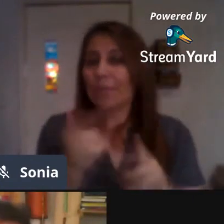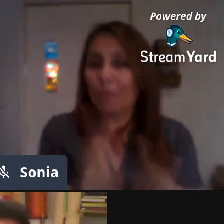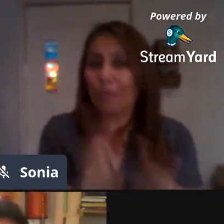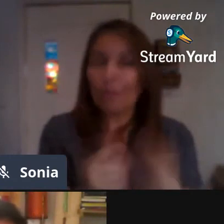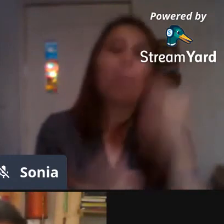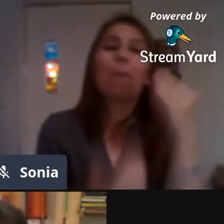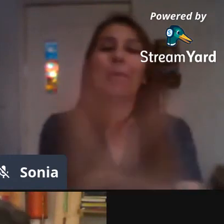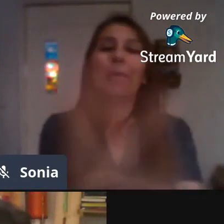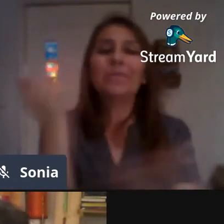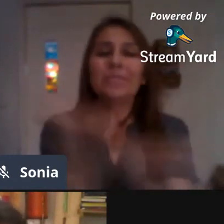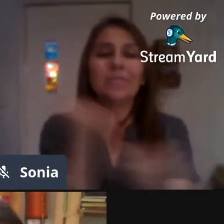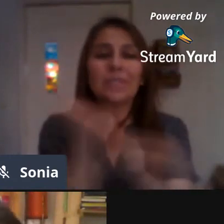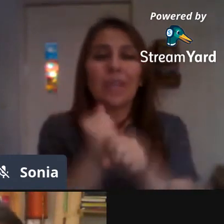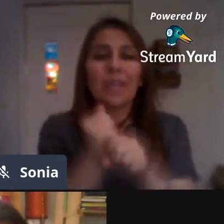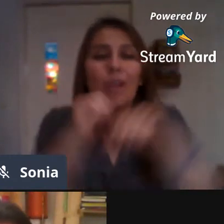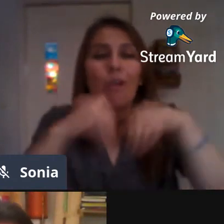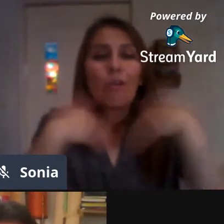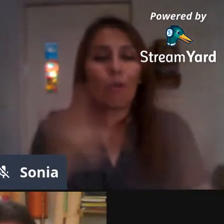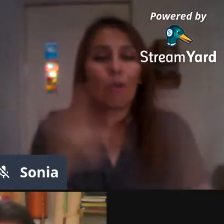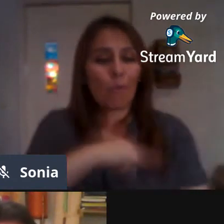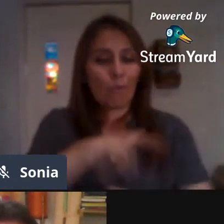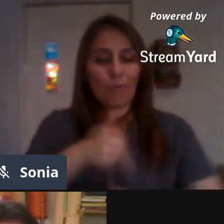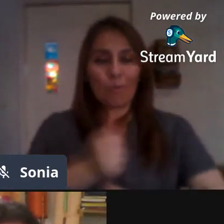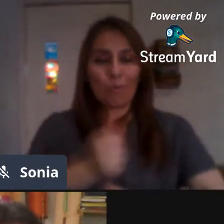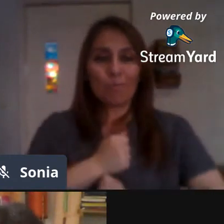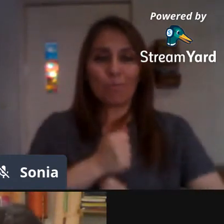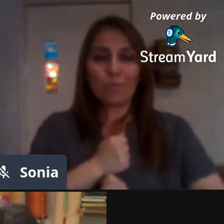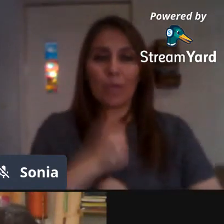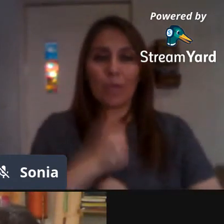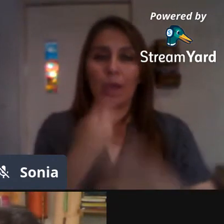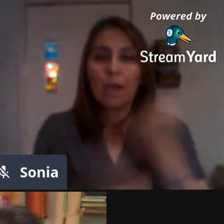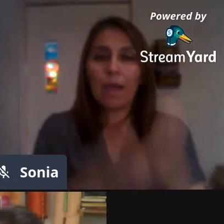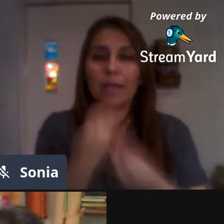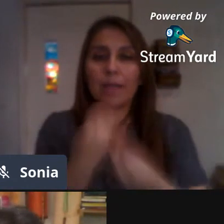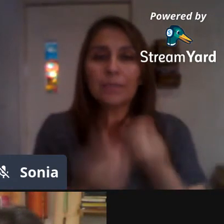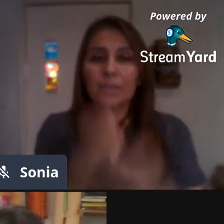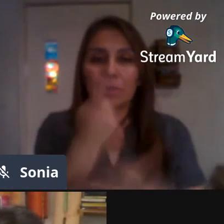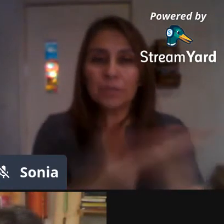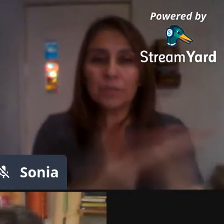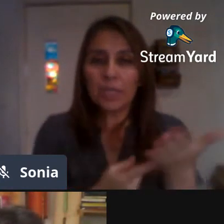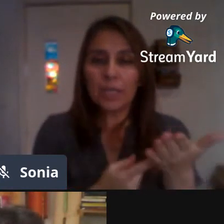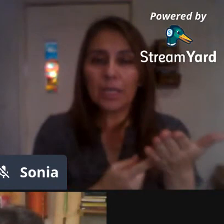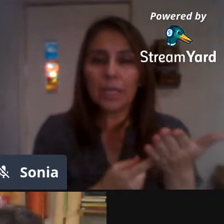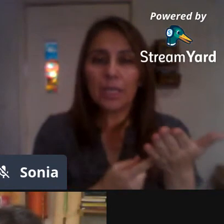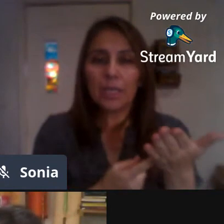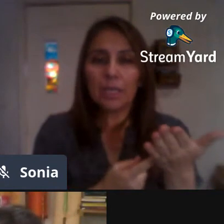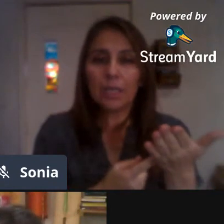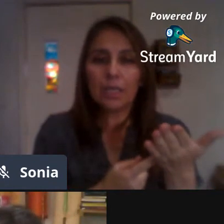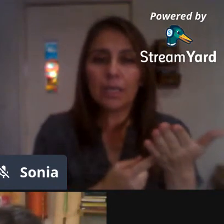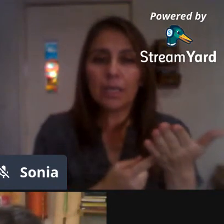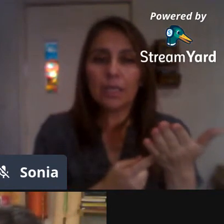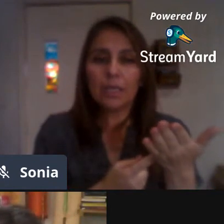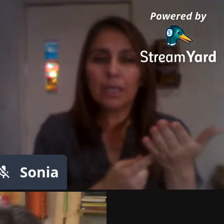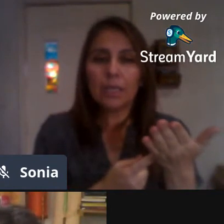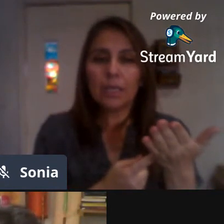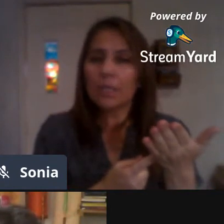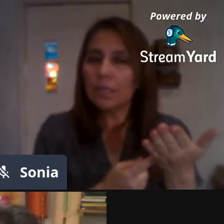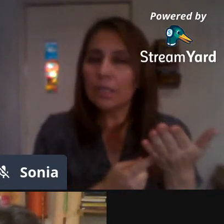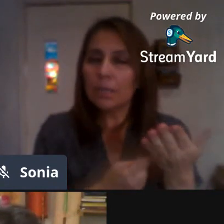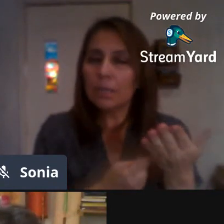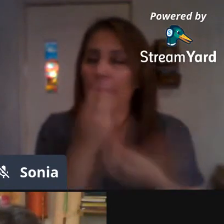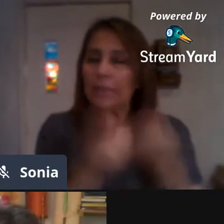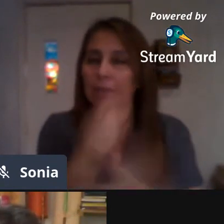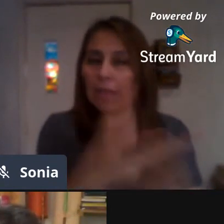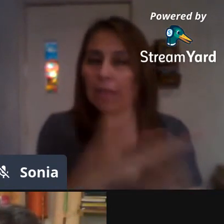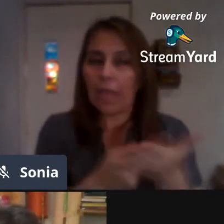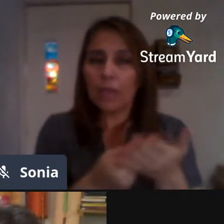hacemos para que ese es ese es el índice por decirlo de alguna manera porque a veces sí es